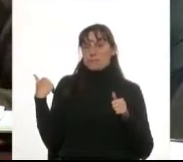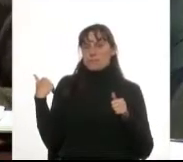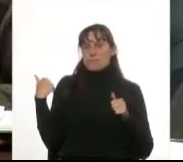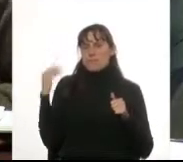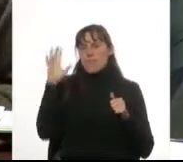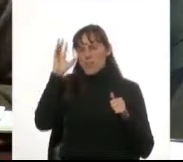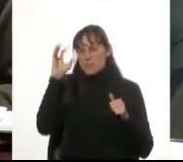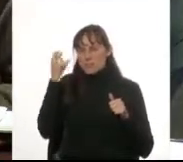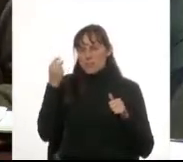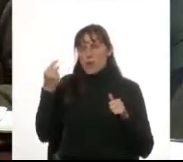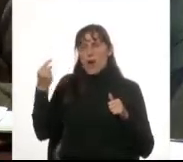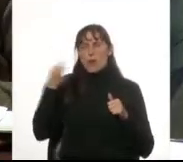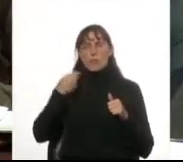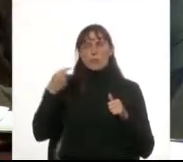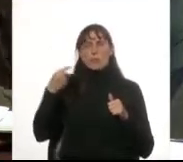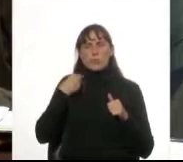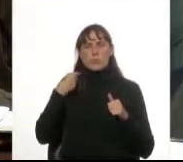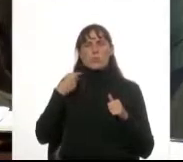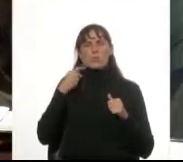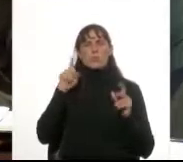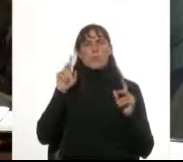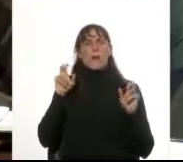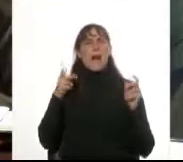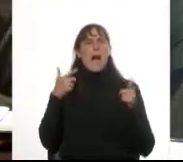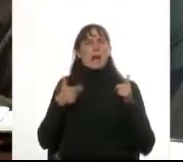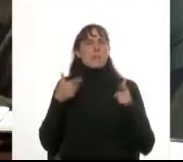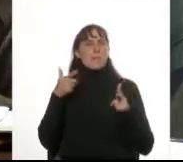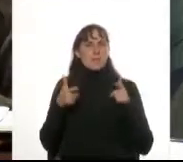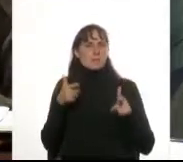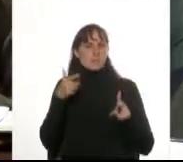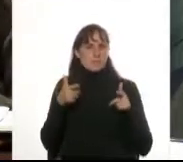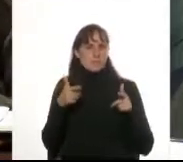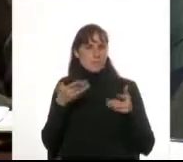aquella acusación de las armas